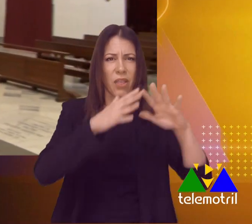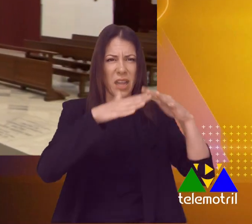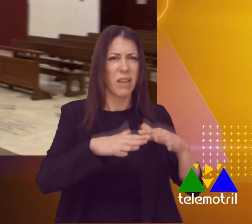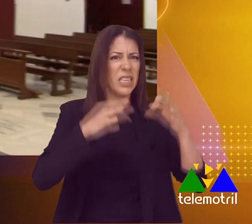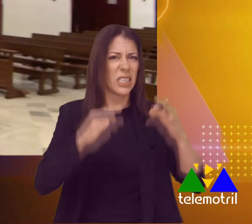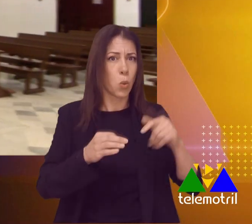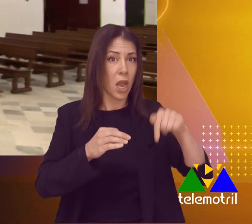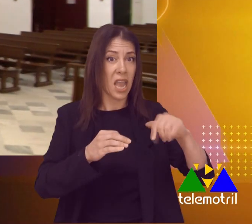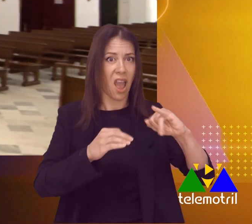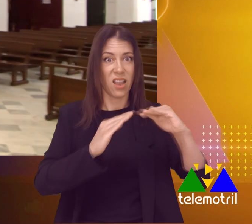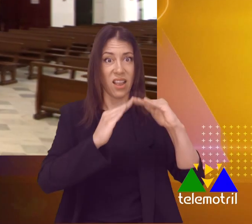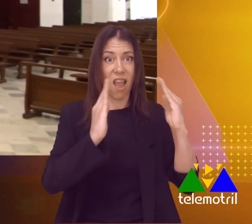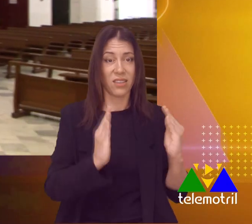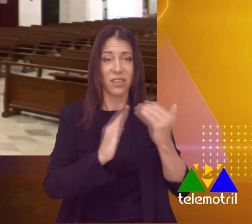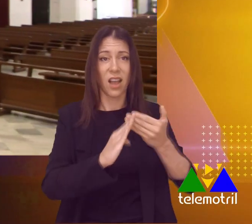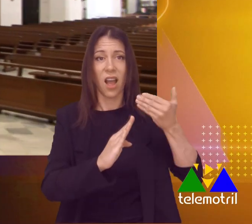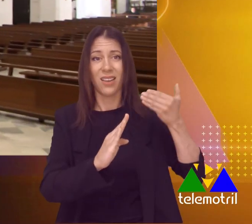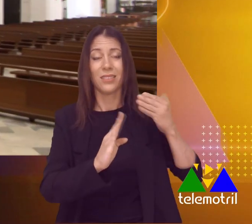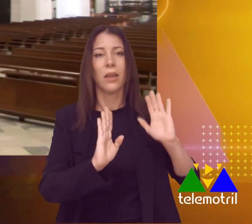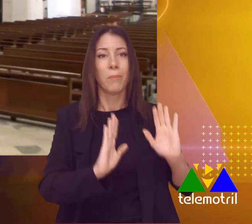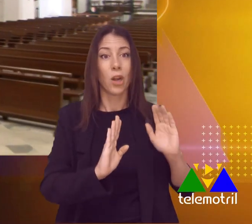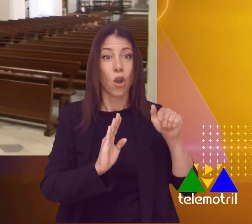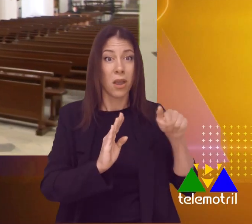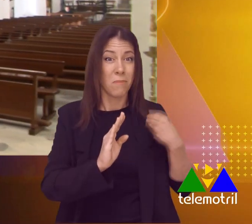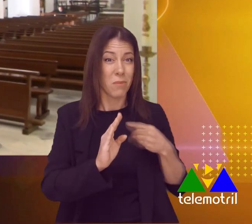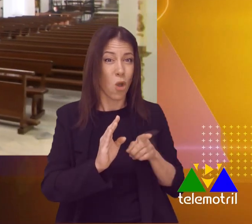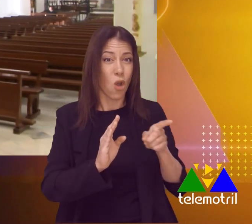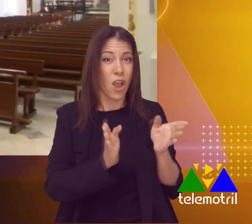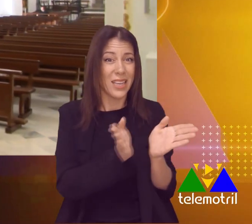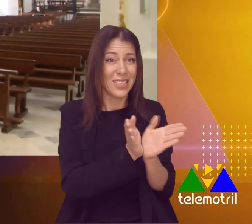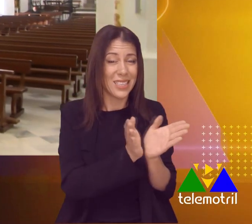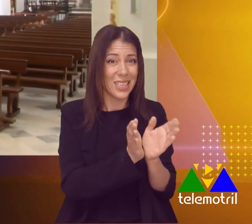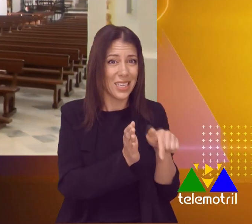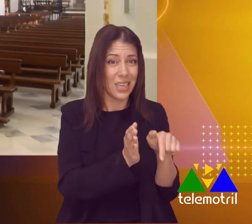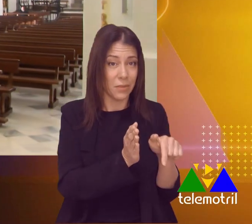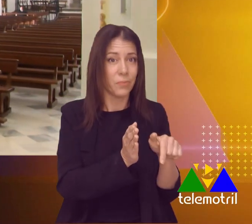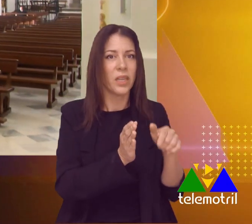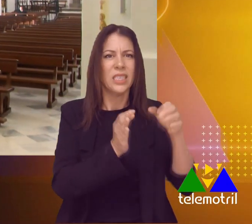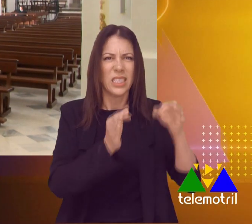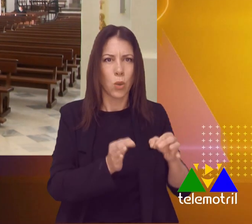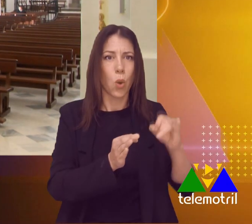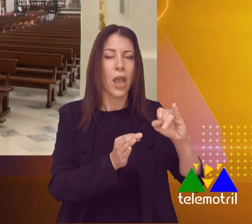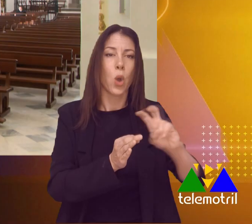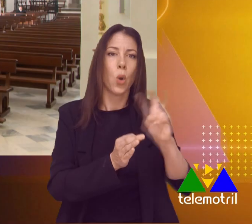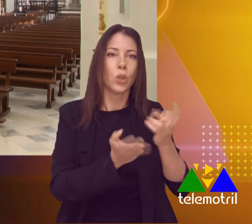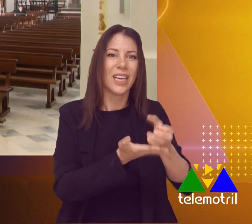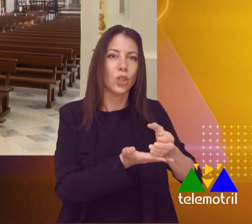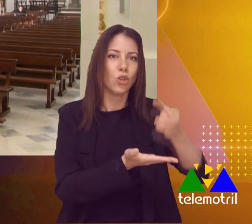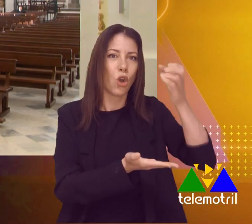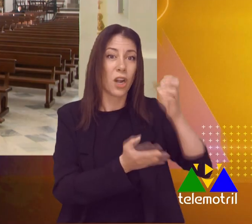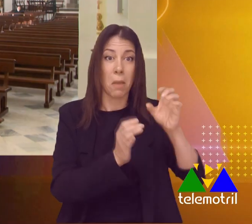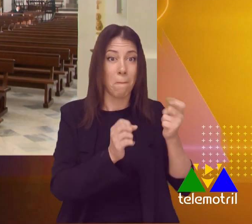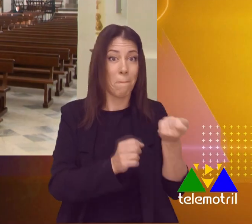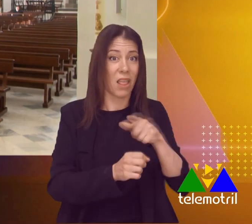habría algunas casas, seguramente, y en aquella esquina de la nave, de lo que hoy es la nave de crucero, habría otra torre, como la Torre de la